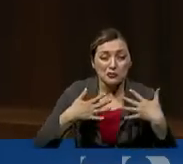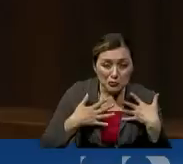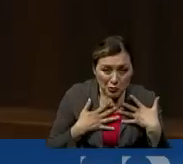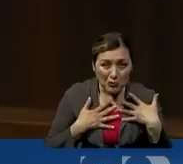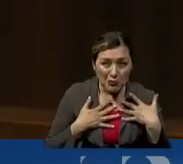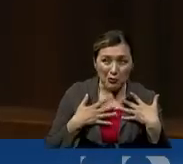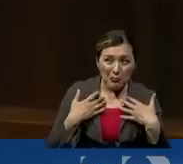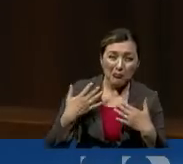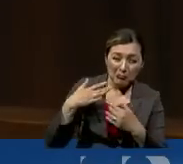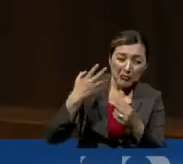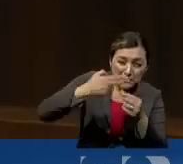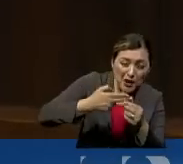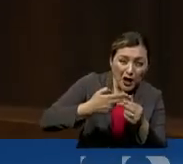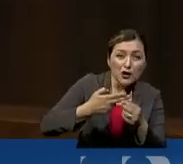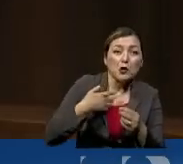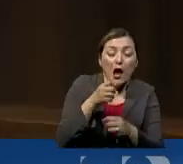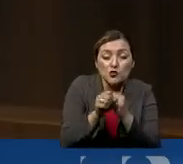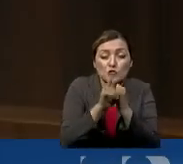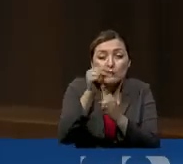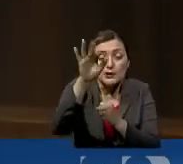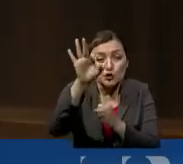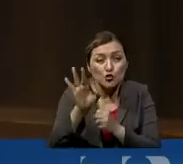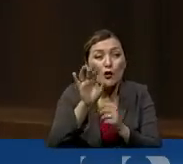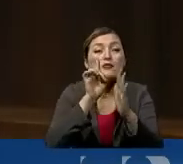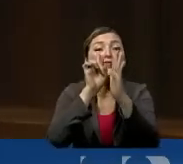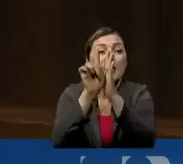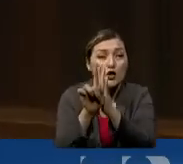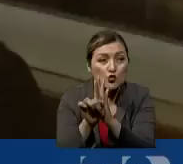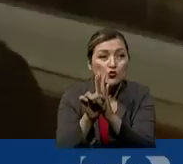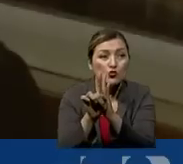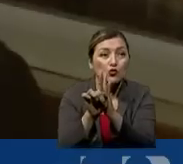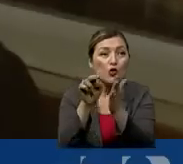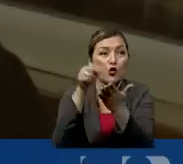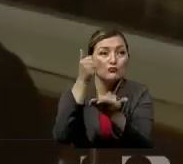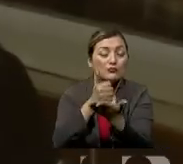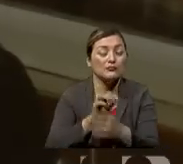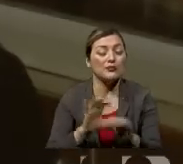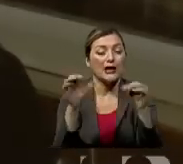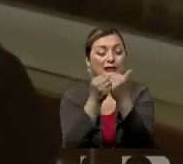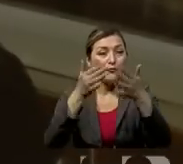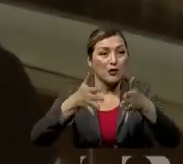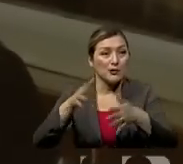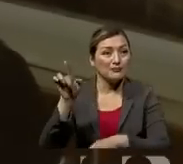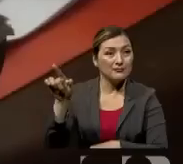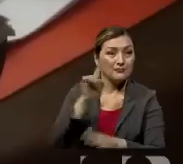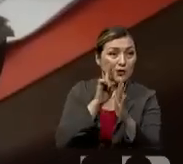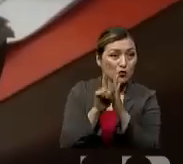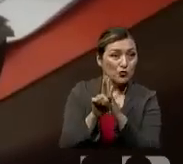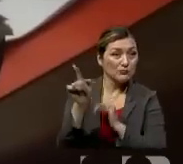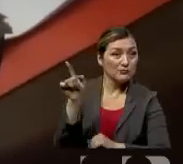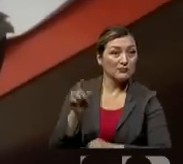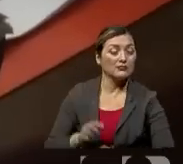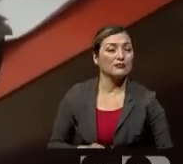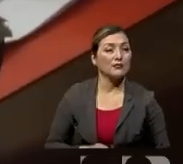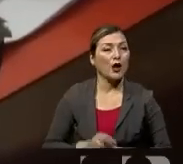que en el año 2019 denunció estos hechos. No obstante, la asambleísta también interpelante en este juicio